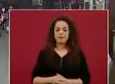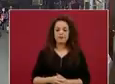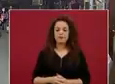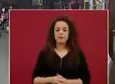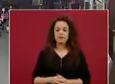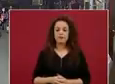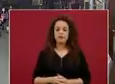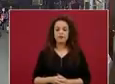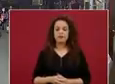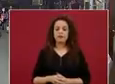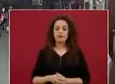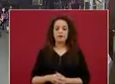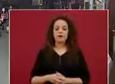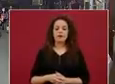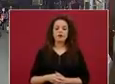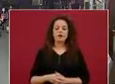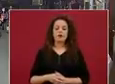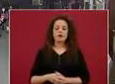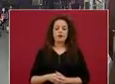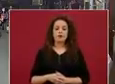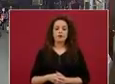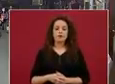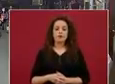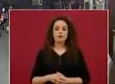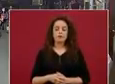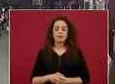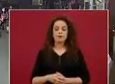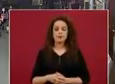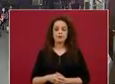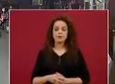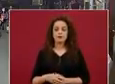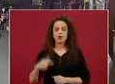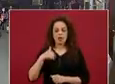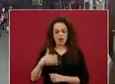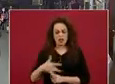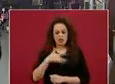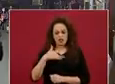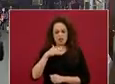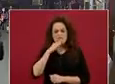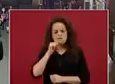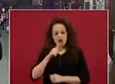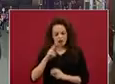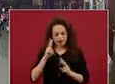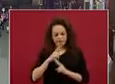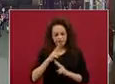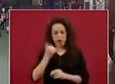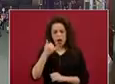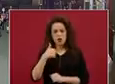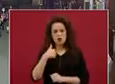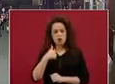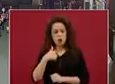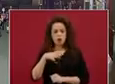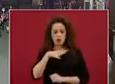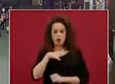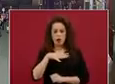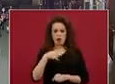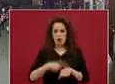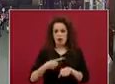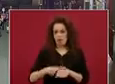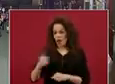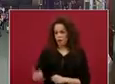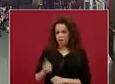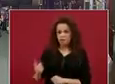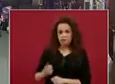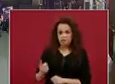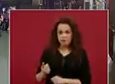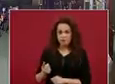Si tenemos síntomas respiratorios y pertenecemos a alguno de los grupos de mayor riesgo de presentar un cuadro grave de COVID,